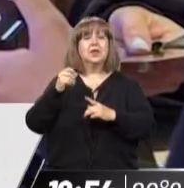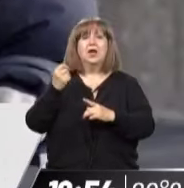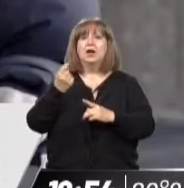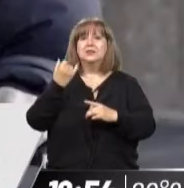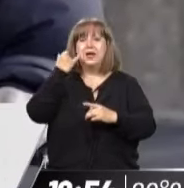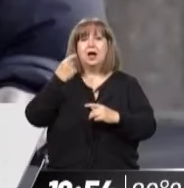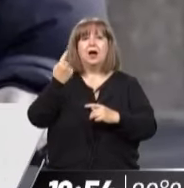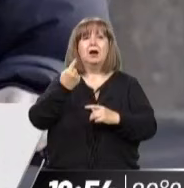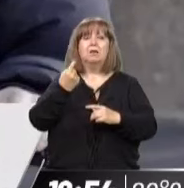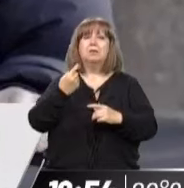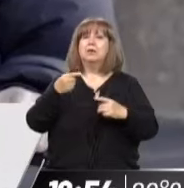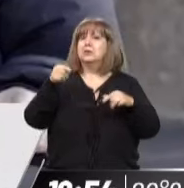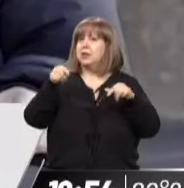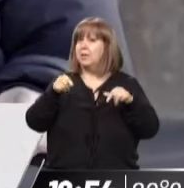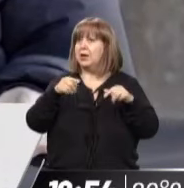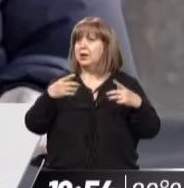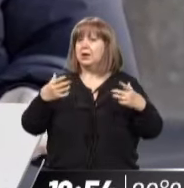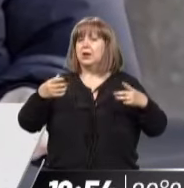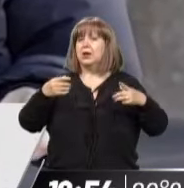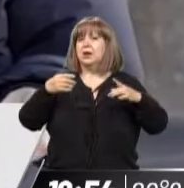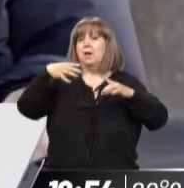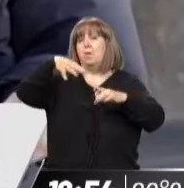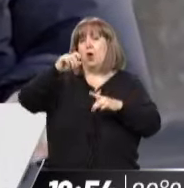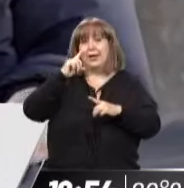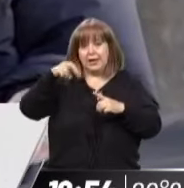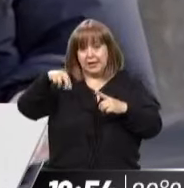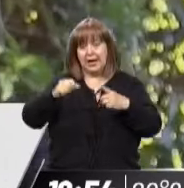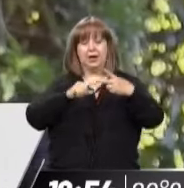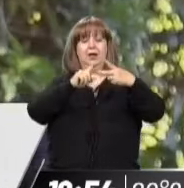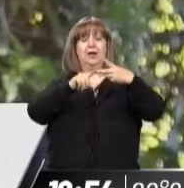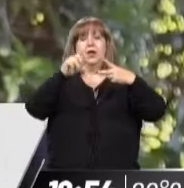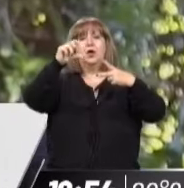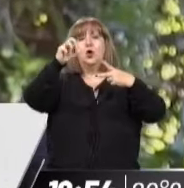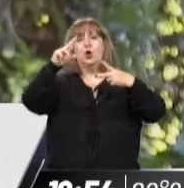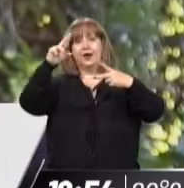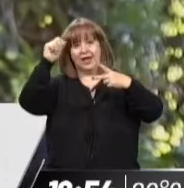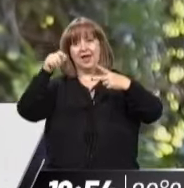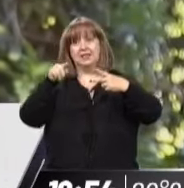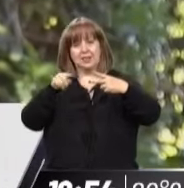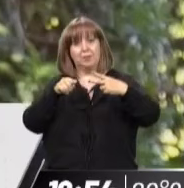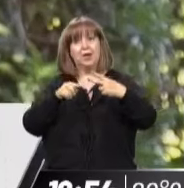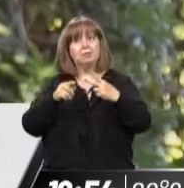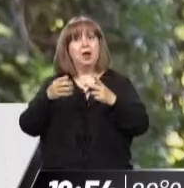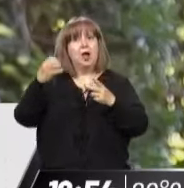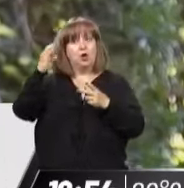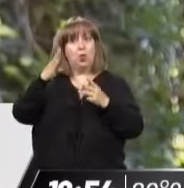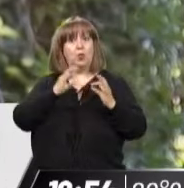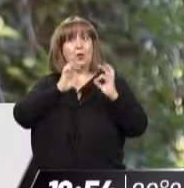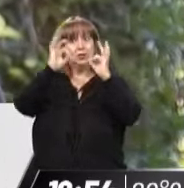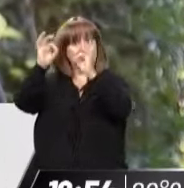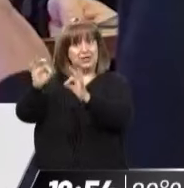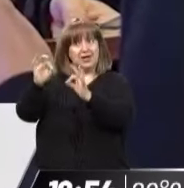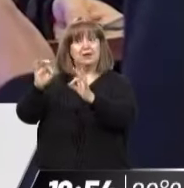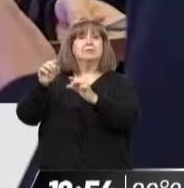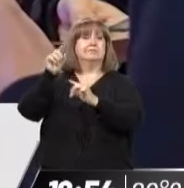partido, porque también hay otros campeones mundiales como Nahuel Molina y Ángel Correa, que van a ser agasajados por el club cuando